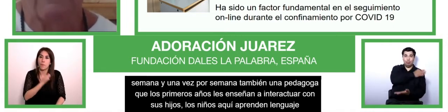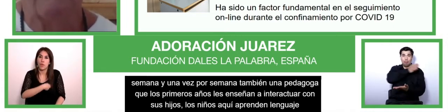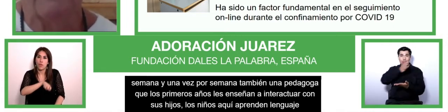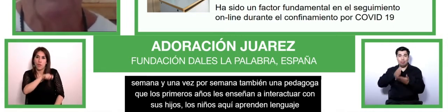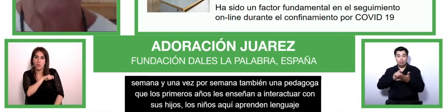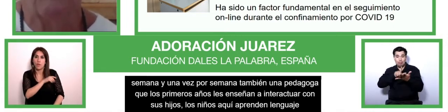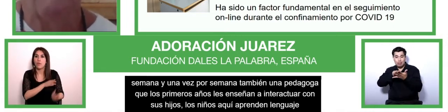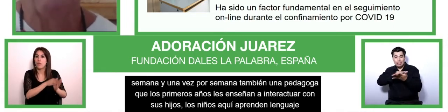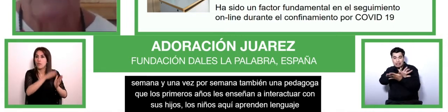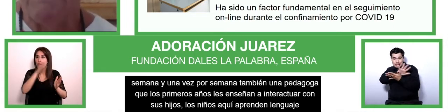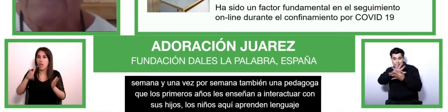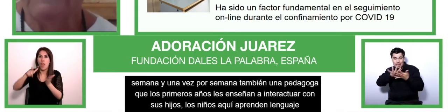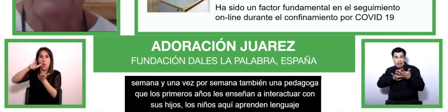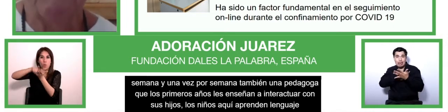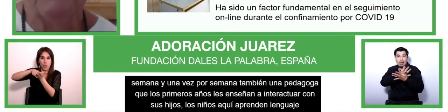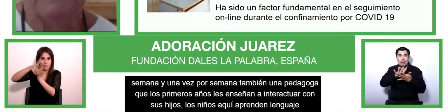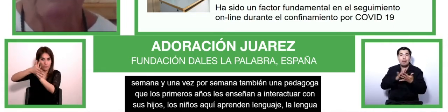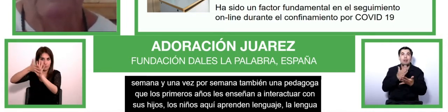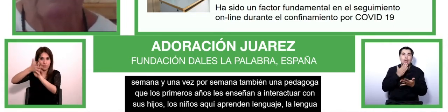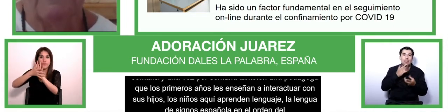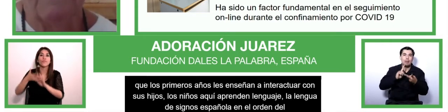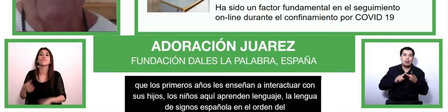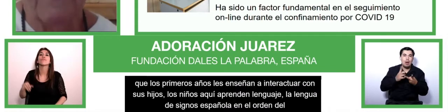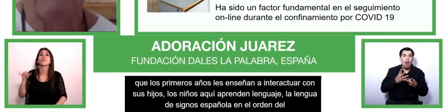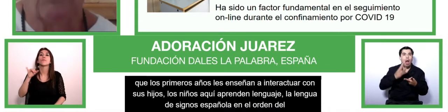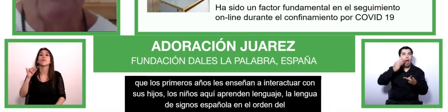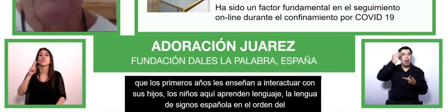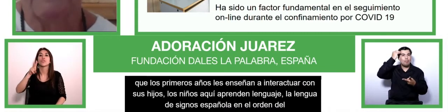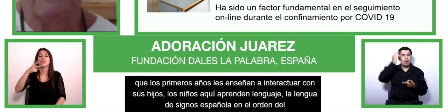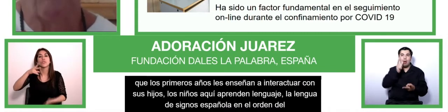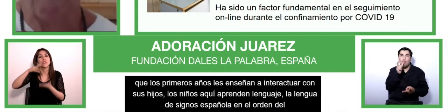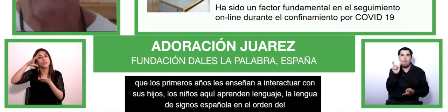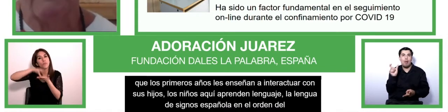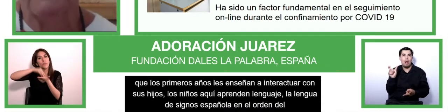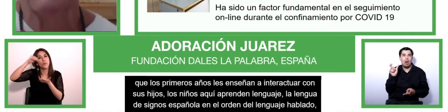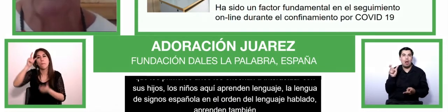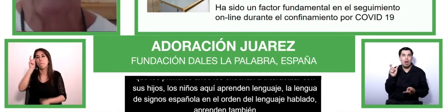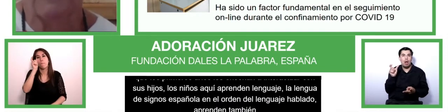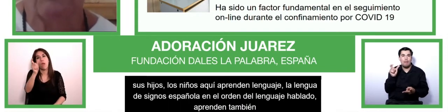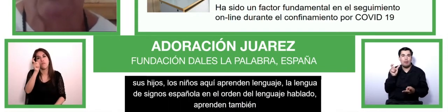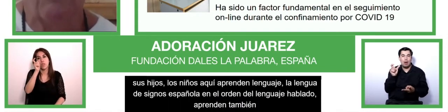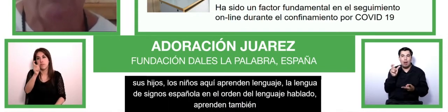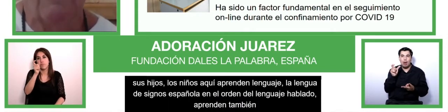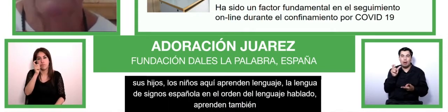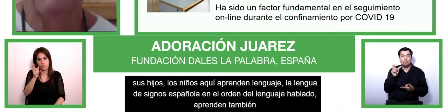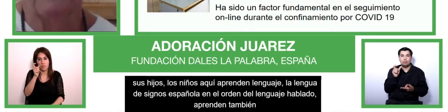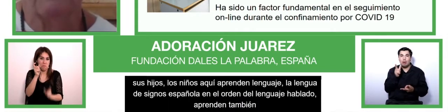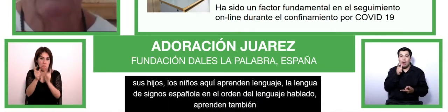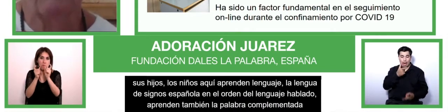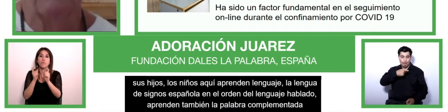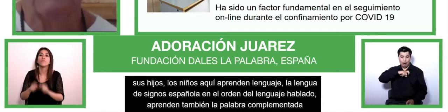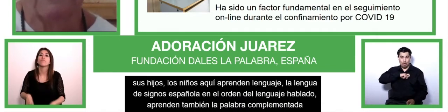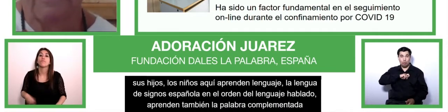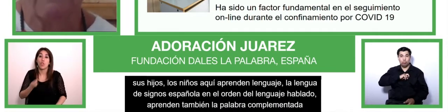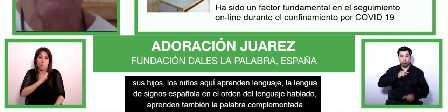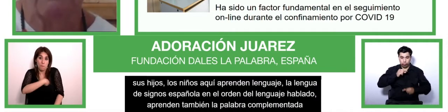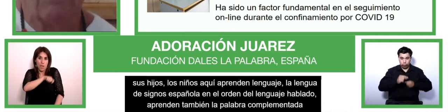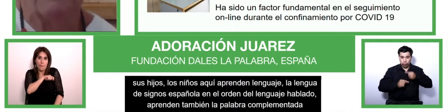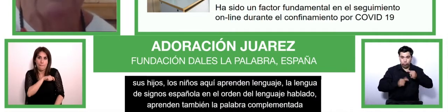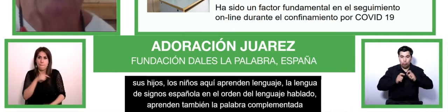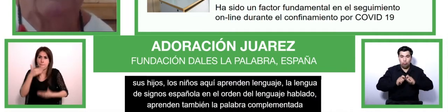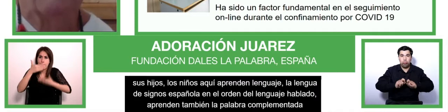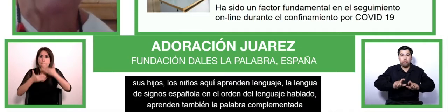lenguaje hablado, aprenden también la palabra complementada conforme van desarrollando las interacciones y la edad,